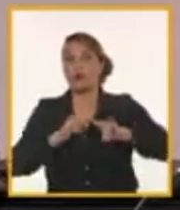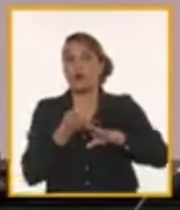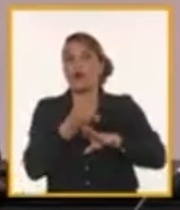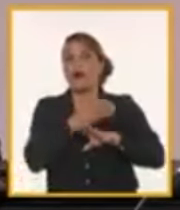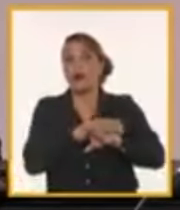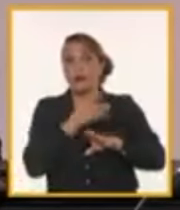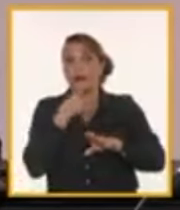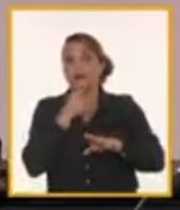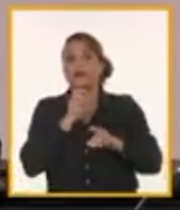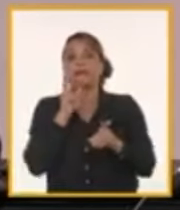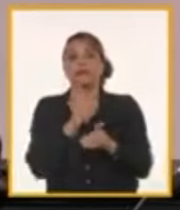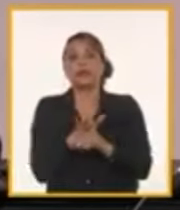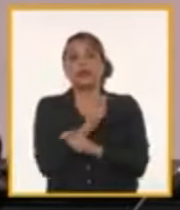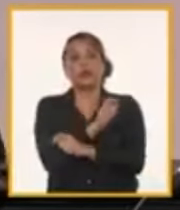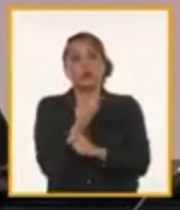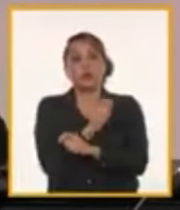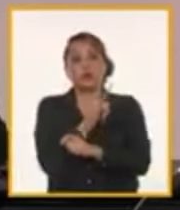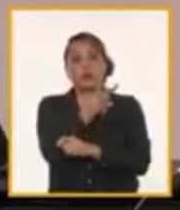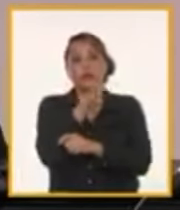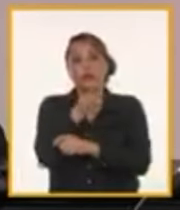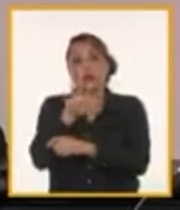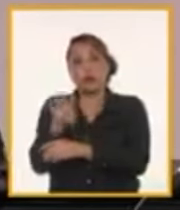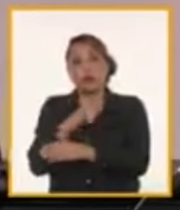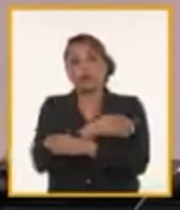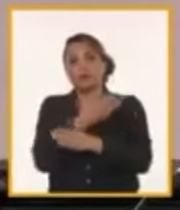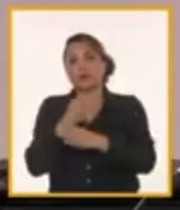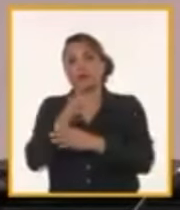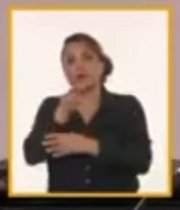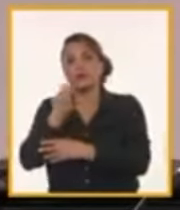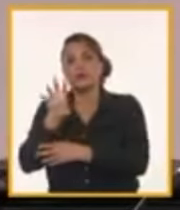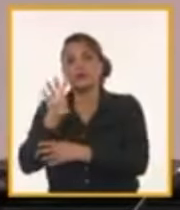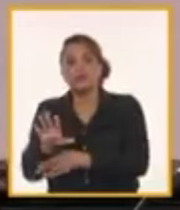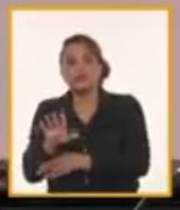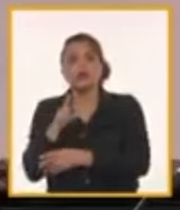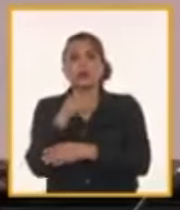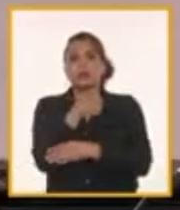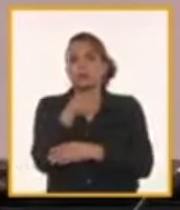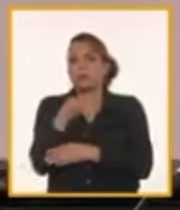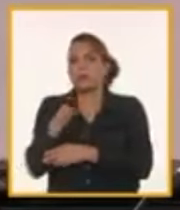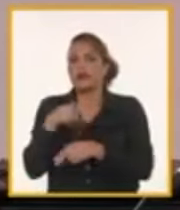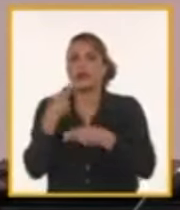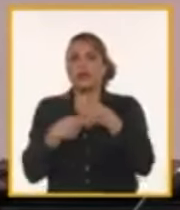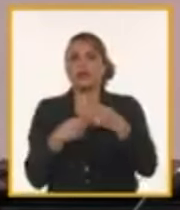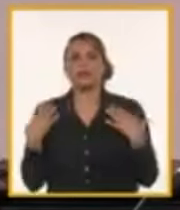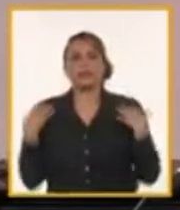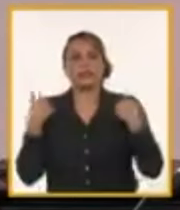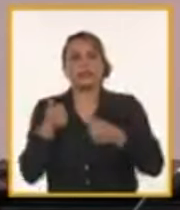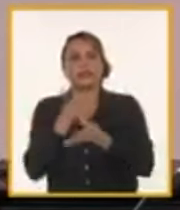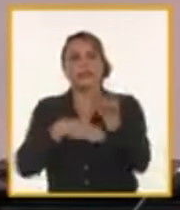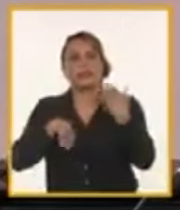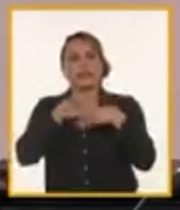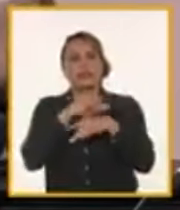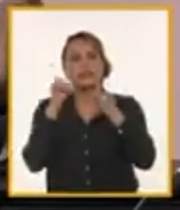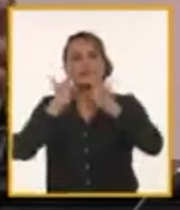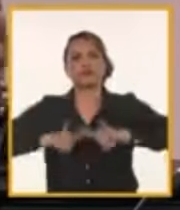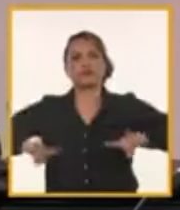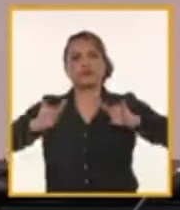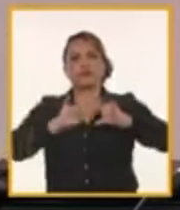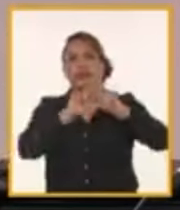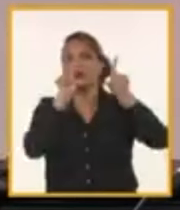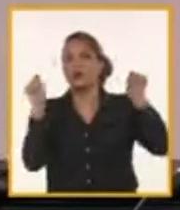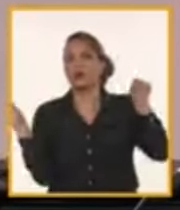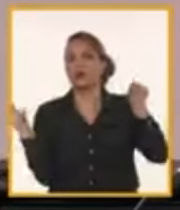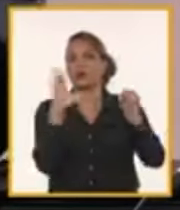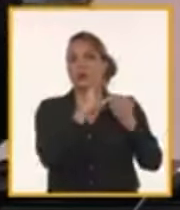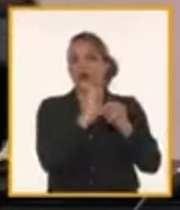este nuevo curso que han dado Pues los recorridos que está dando la dirección del ministerio por todo el país Cuáles son los